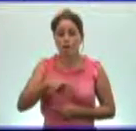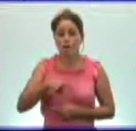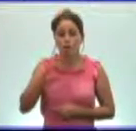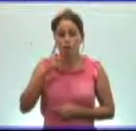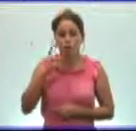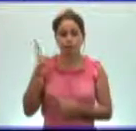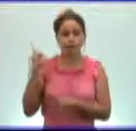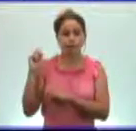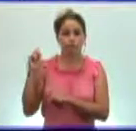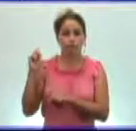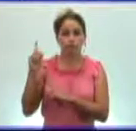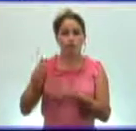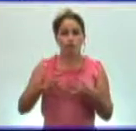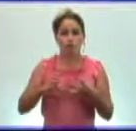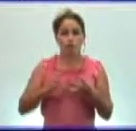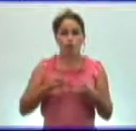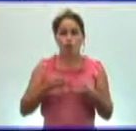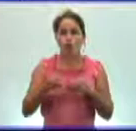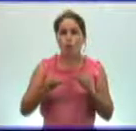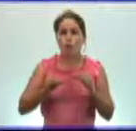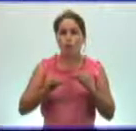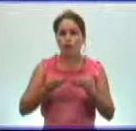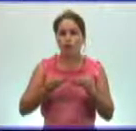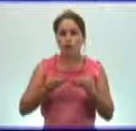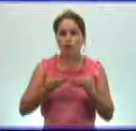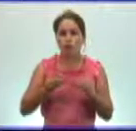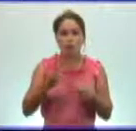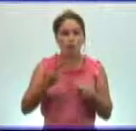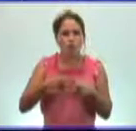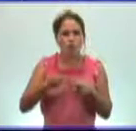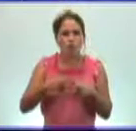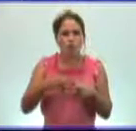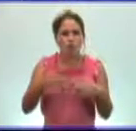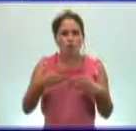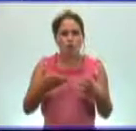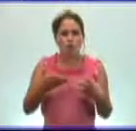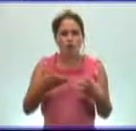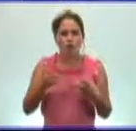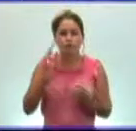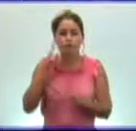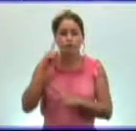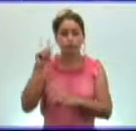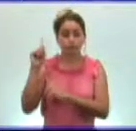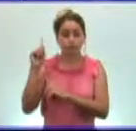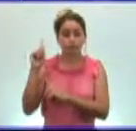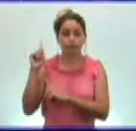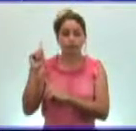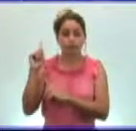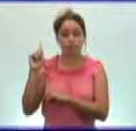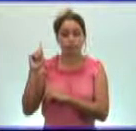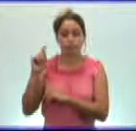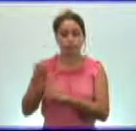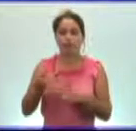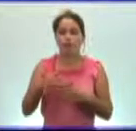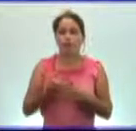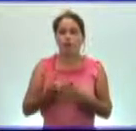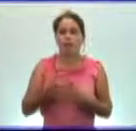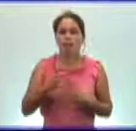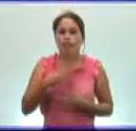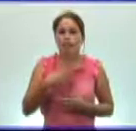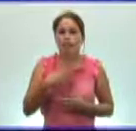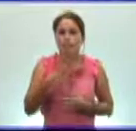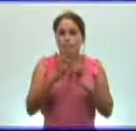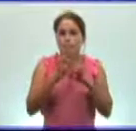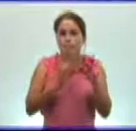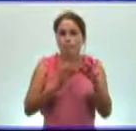de un óxido no metálico y sería el nombre trióxido de azufre, una sustancia compuesta según el tipo de partícula en sustancia molecular,